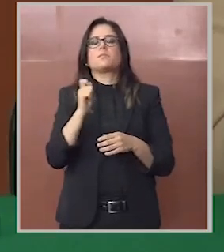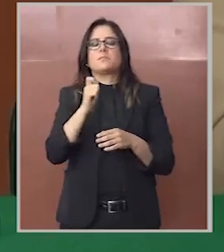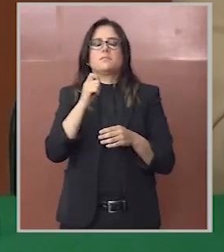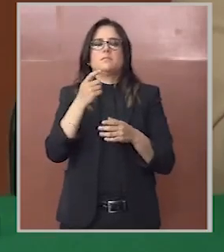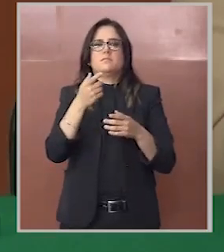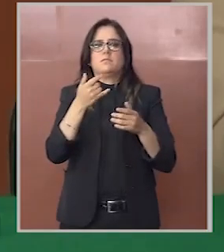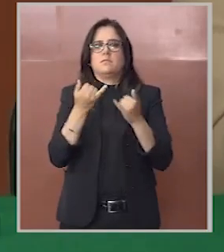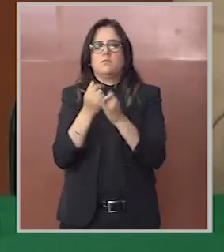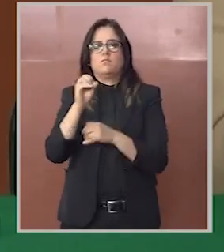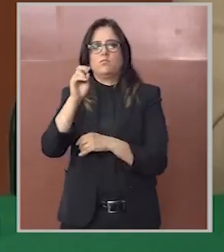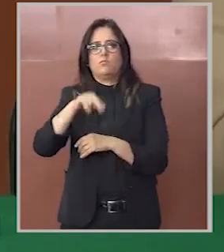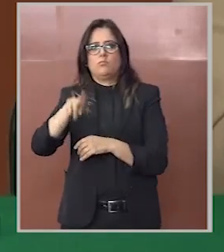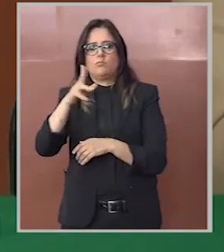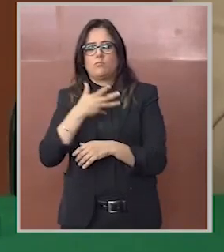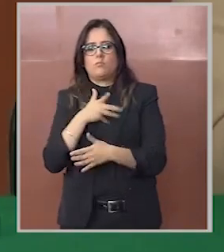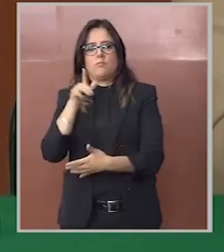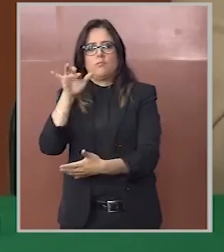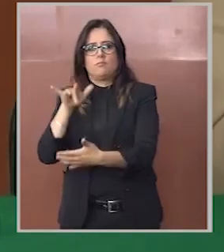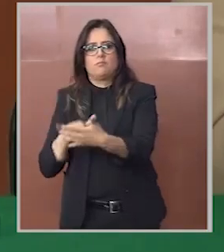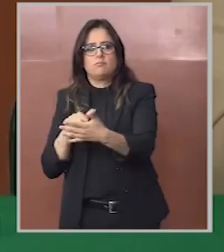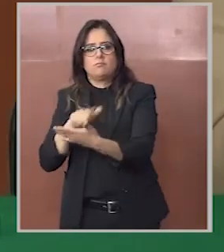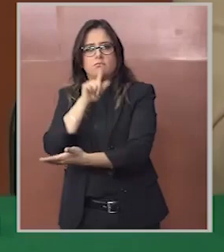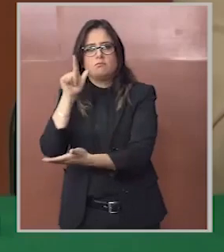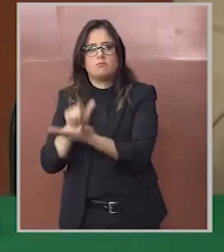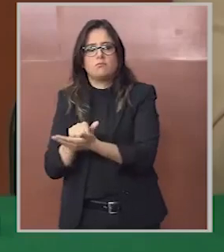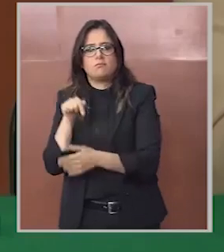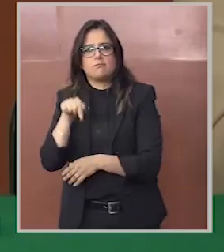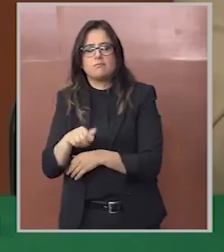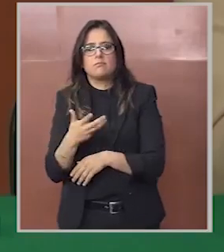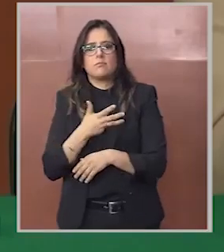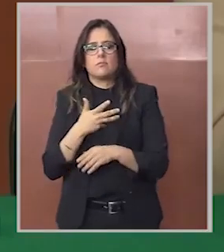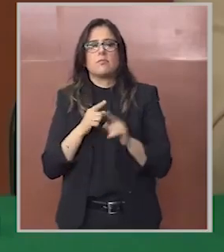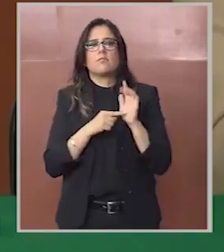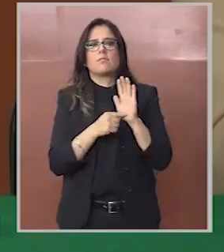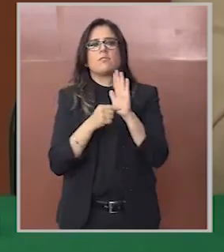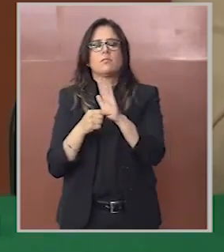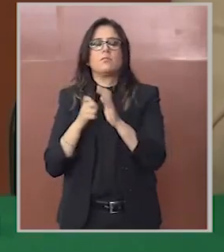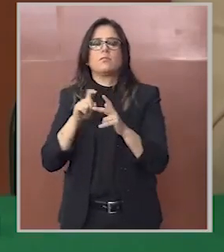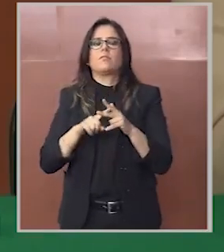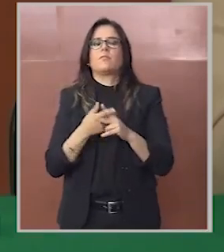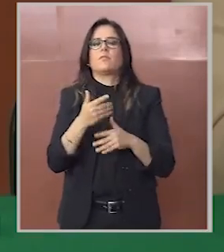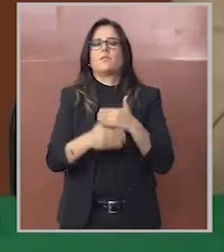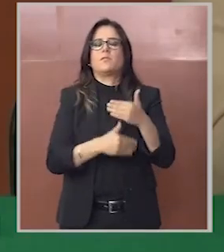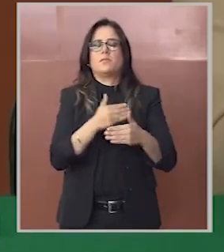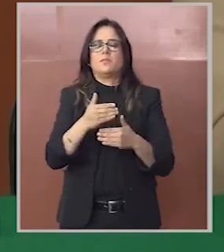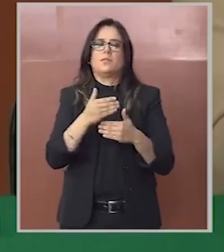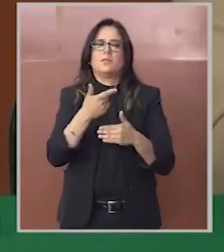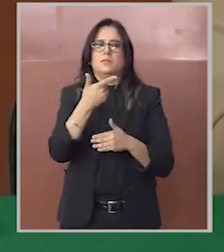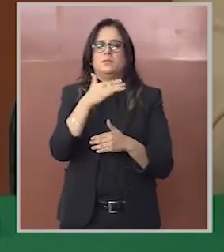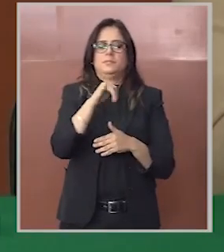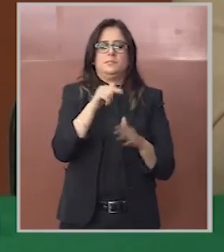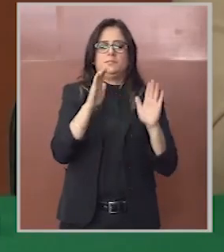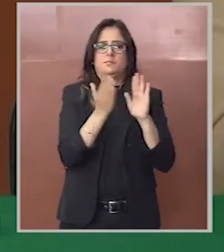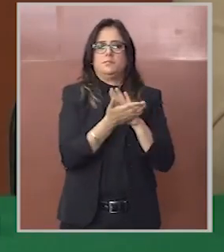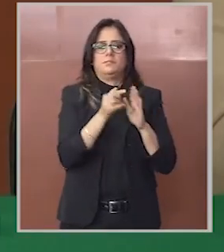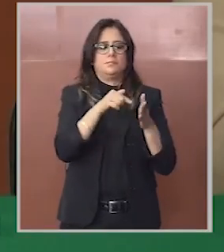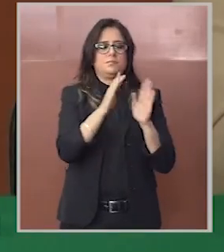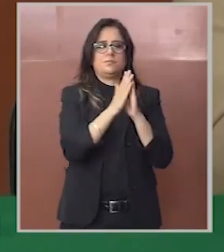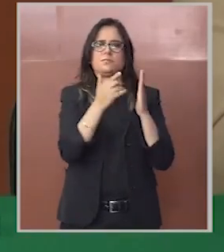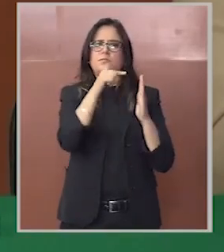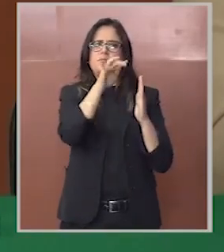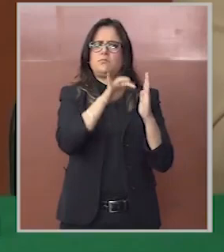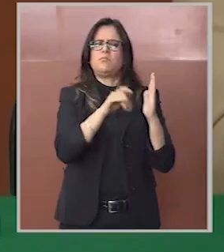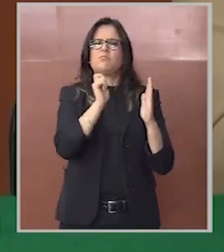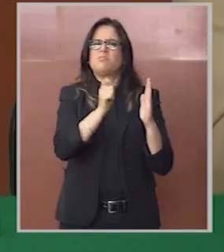Naciones Unidas la declaración americana Entonces era importante y así se inicia la guía no entonces así iniciamos a ver existen estas justicias Y de